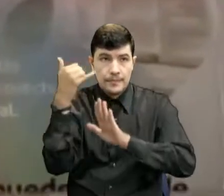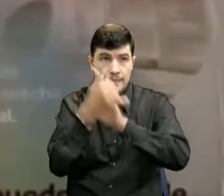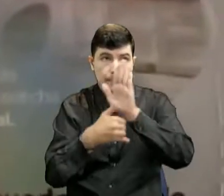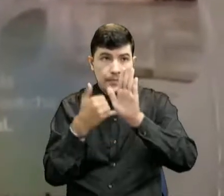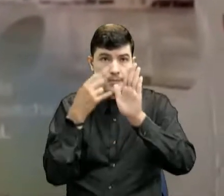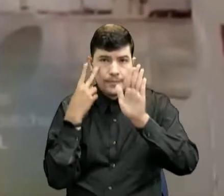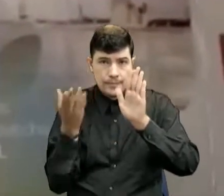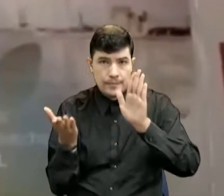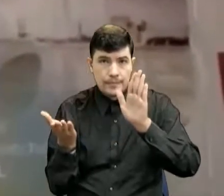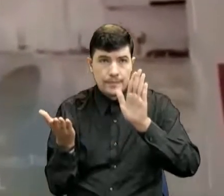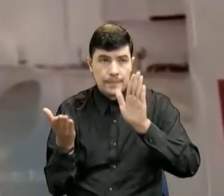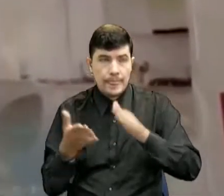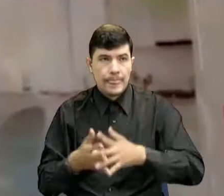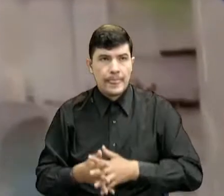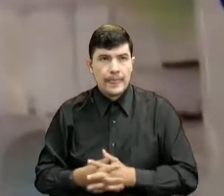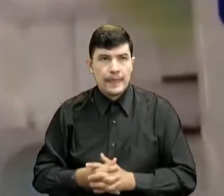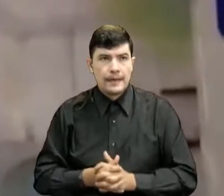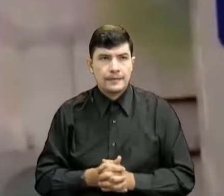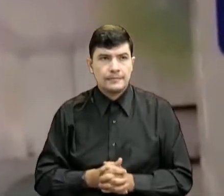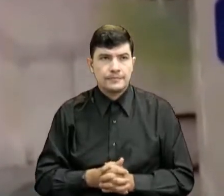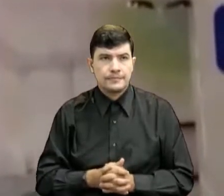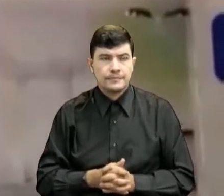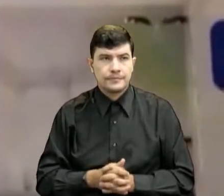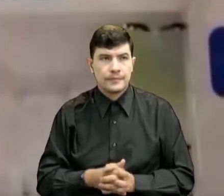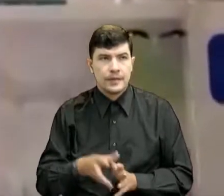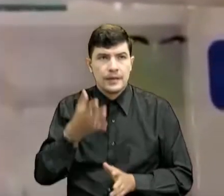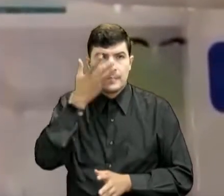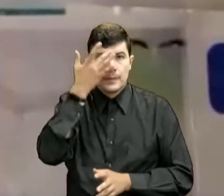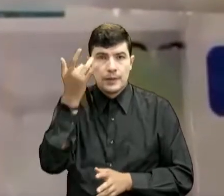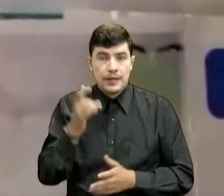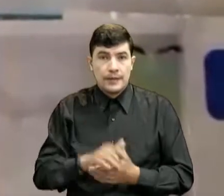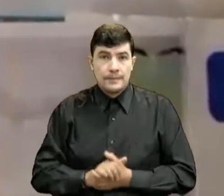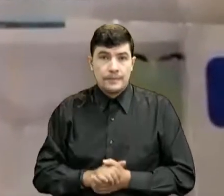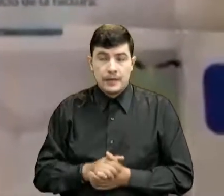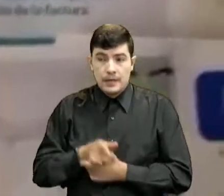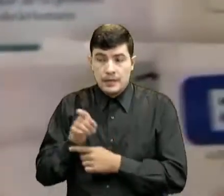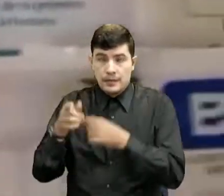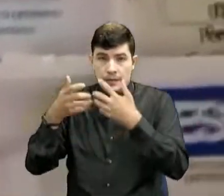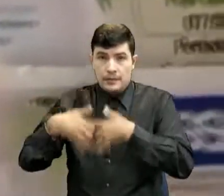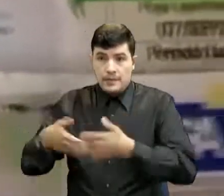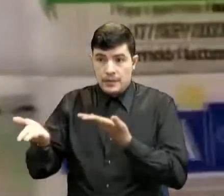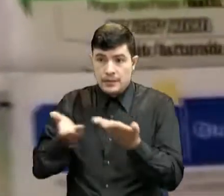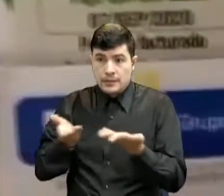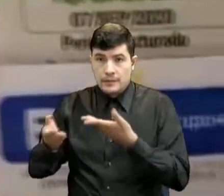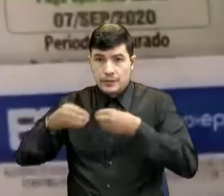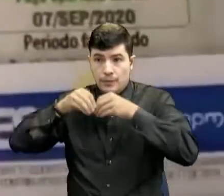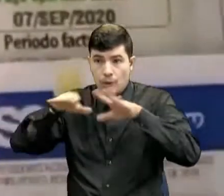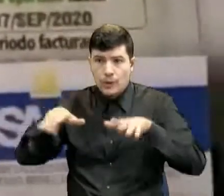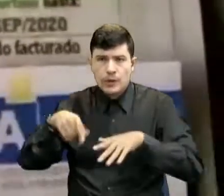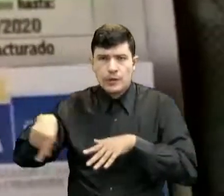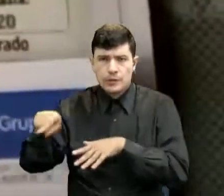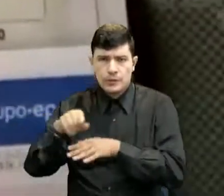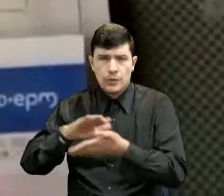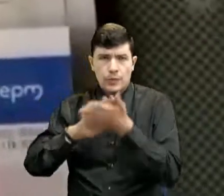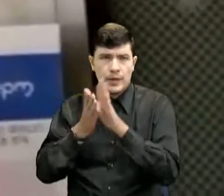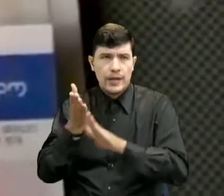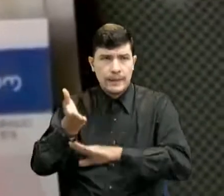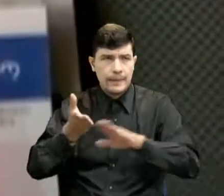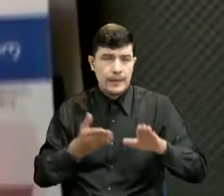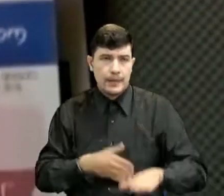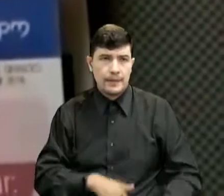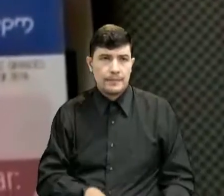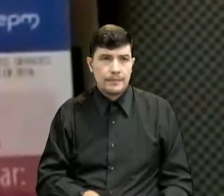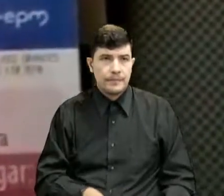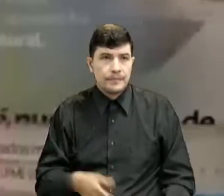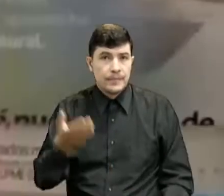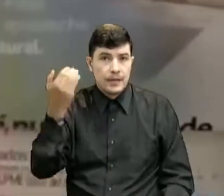momento en pantalla porque es una petición que hacen los usuarios de una empresa de servicios públicos oralmente y durante el